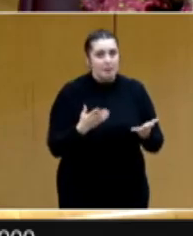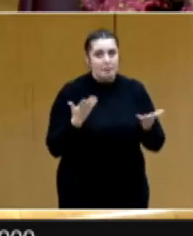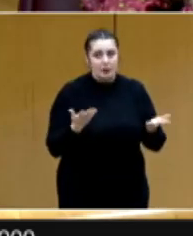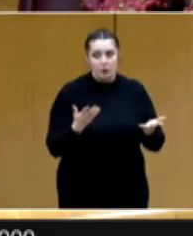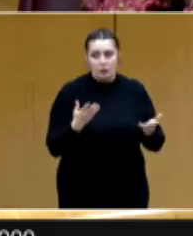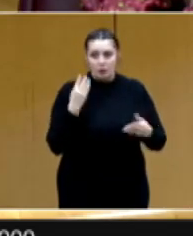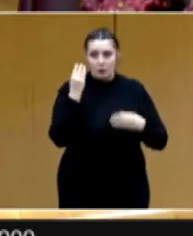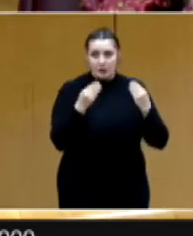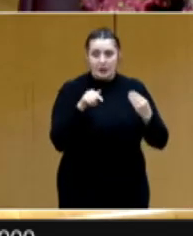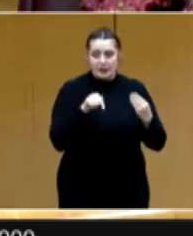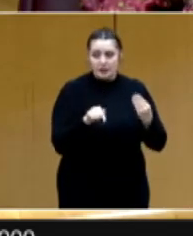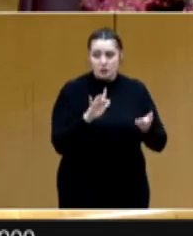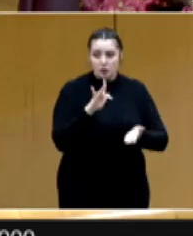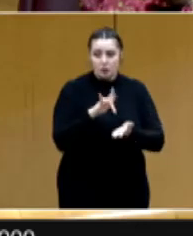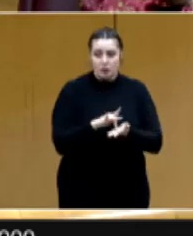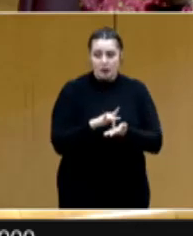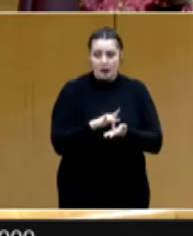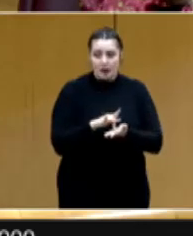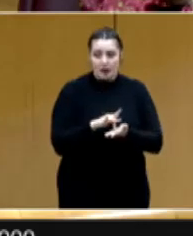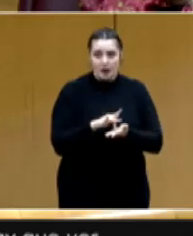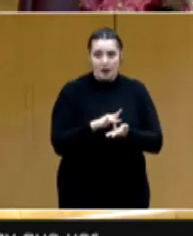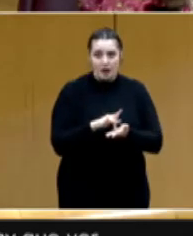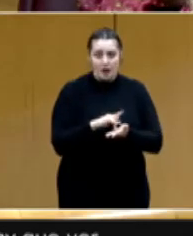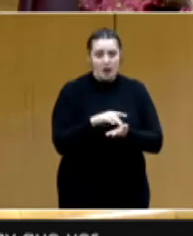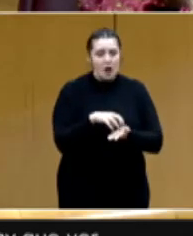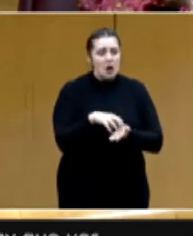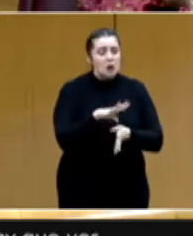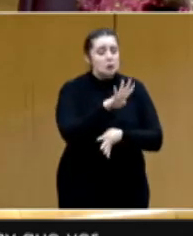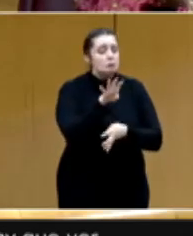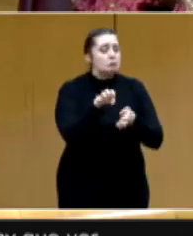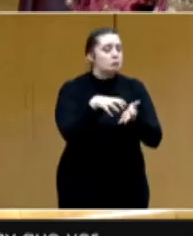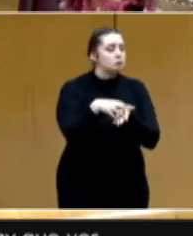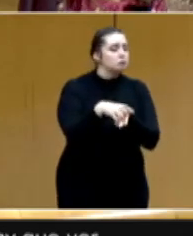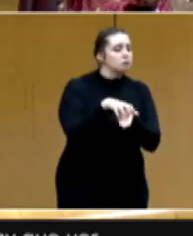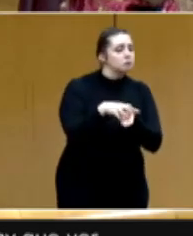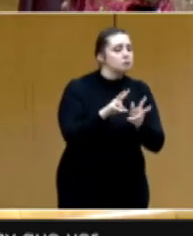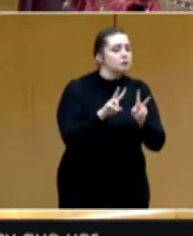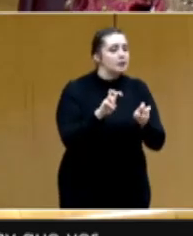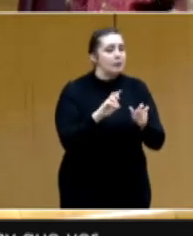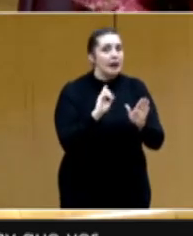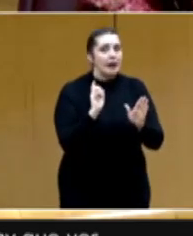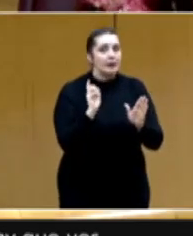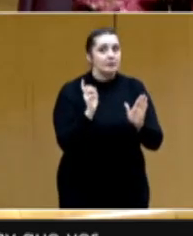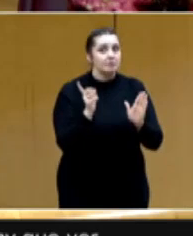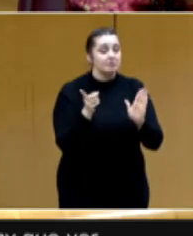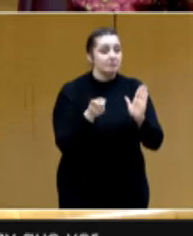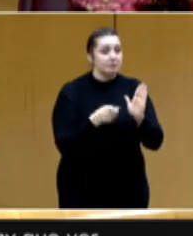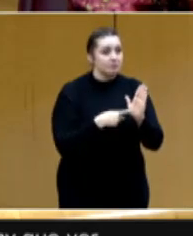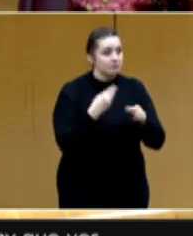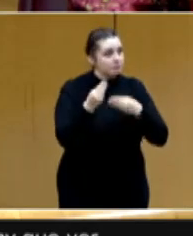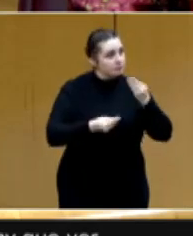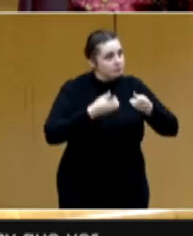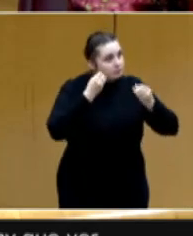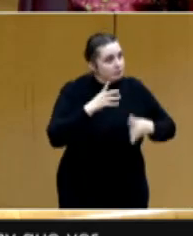eso pueda suponer una duda sobre el conjunto de de la actuación